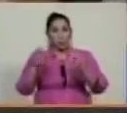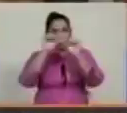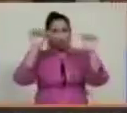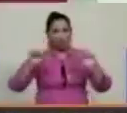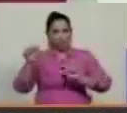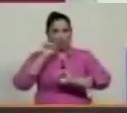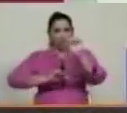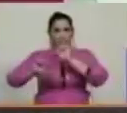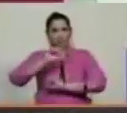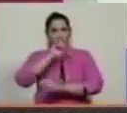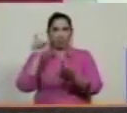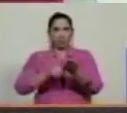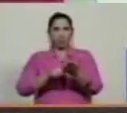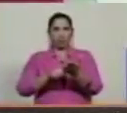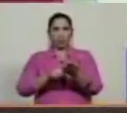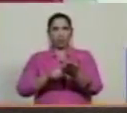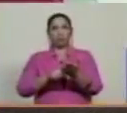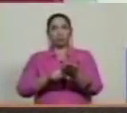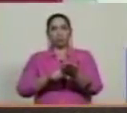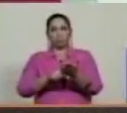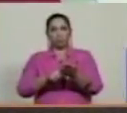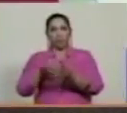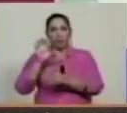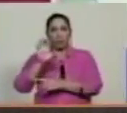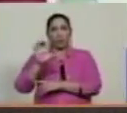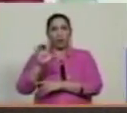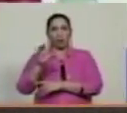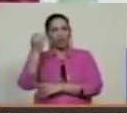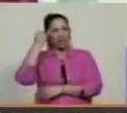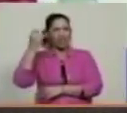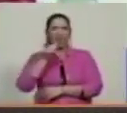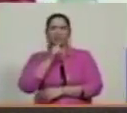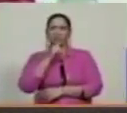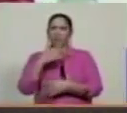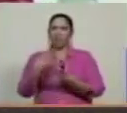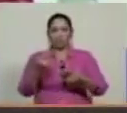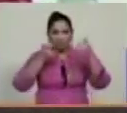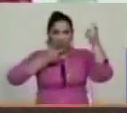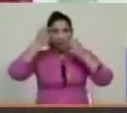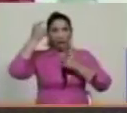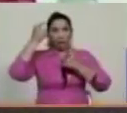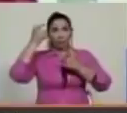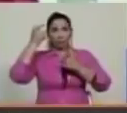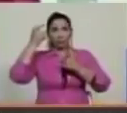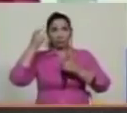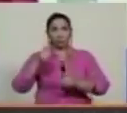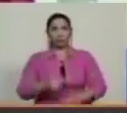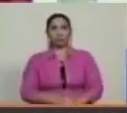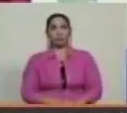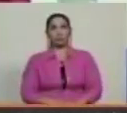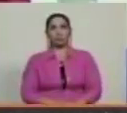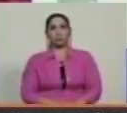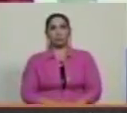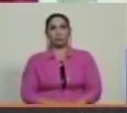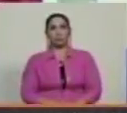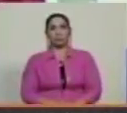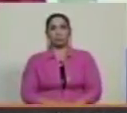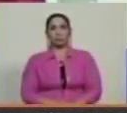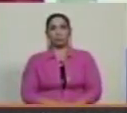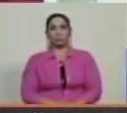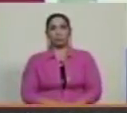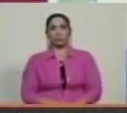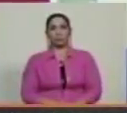patria es idea de Hugo Chávez. Idea no, no es, eso no es idea, eso es, ¿cómo se llama?